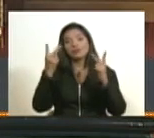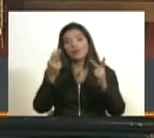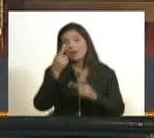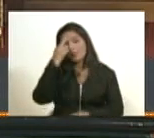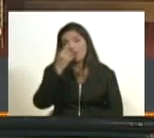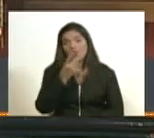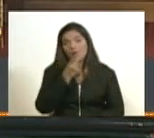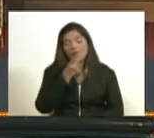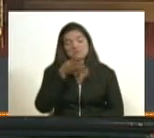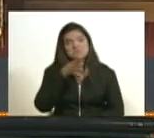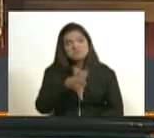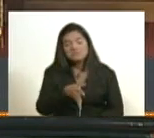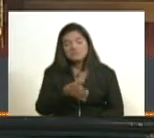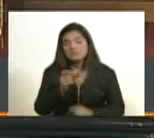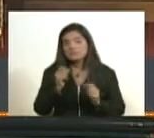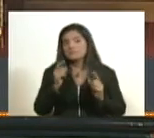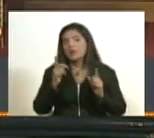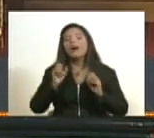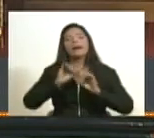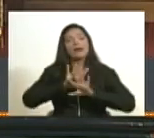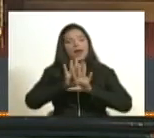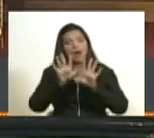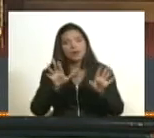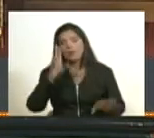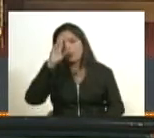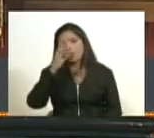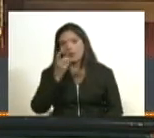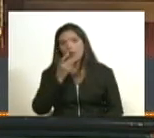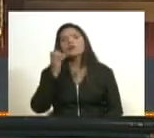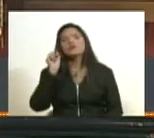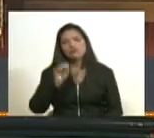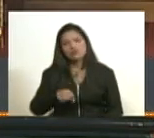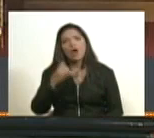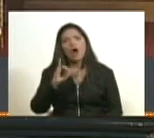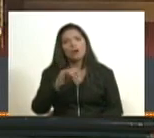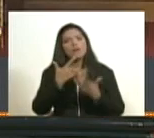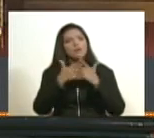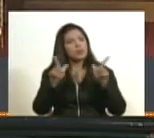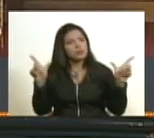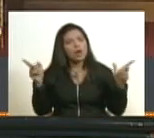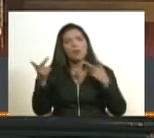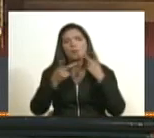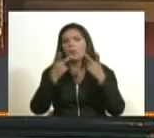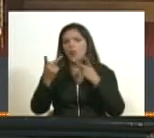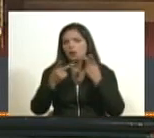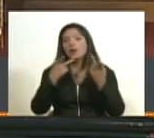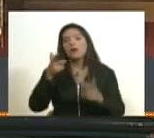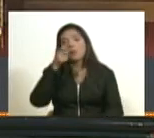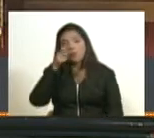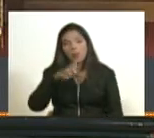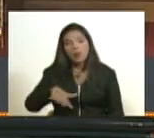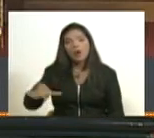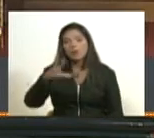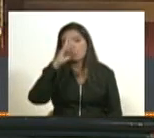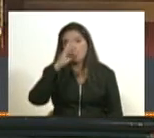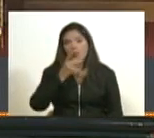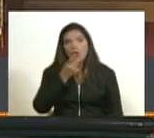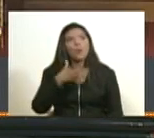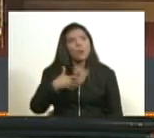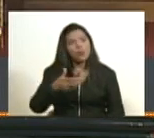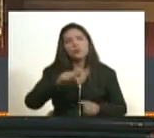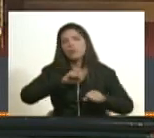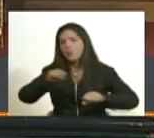fue despampanante. Claro, en República Dominicana sí hay libertades políticas y el pueblo dominicano se pudo